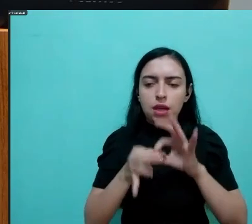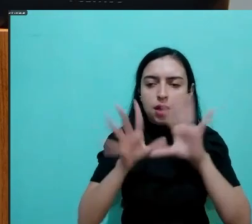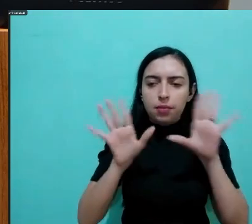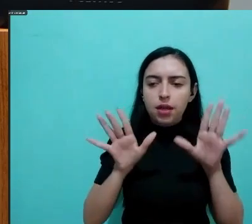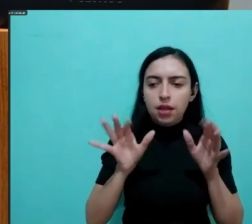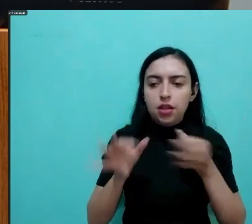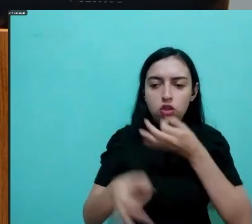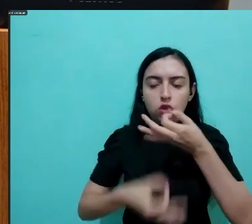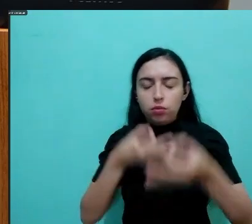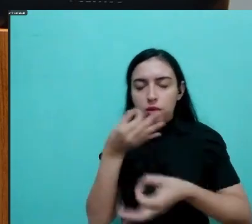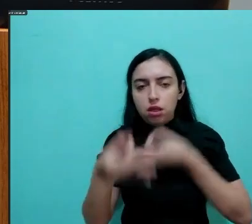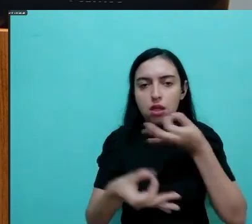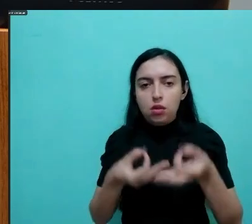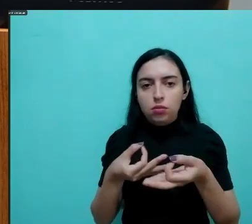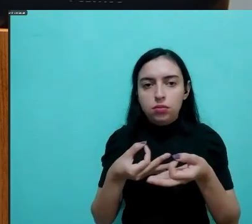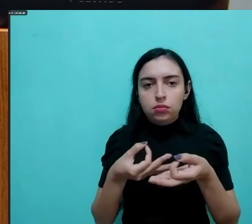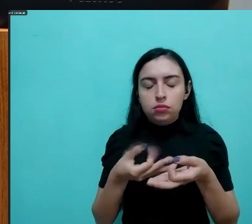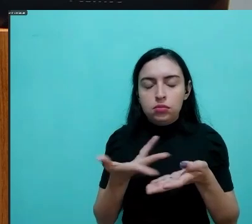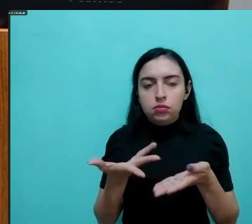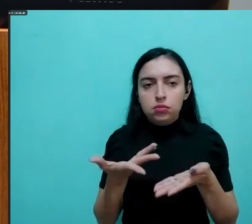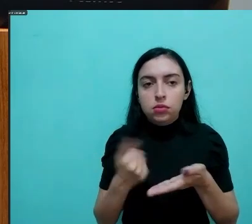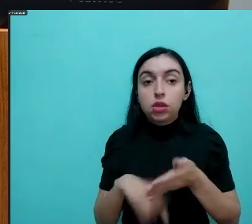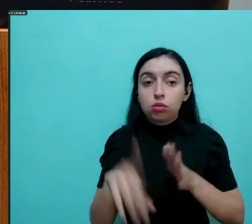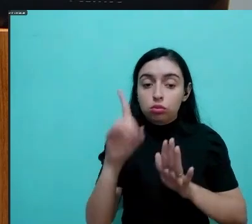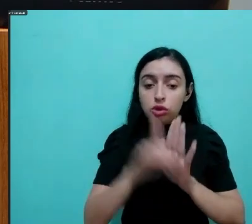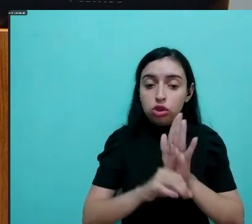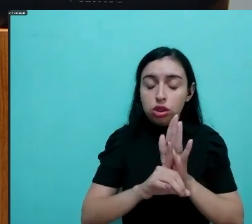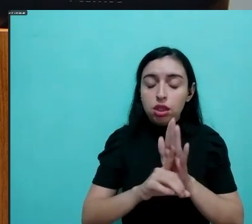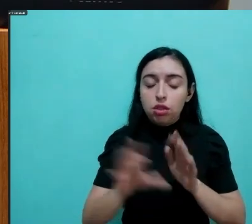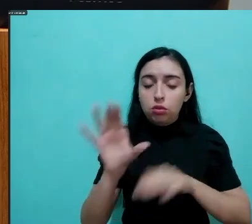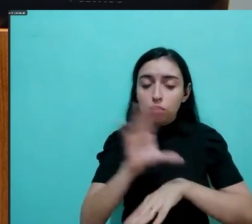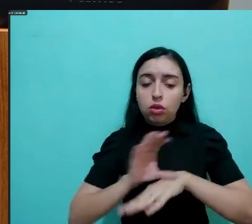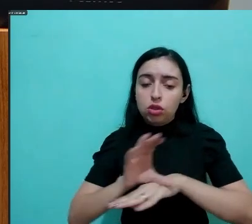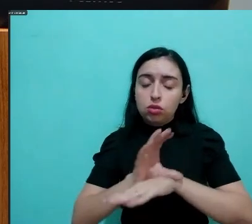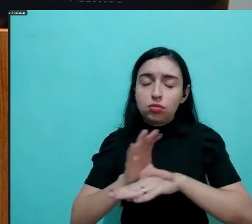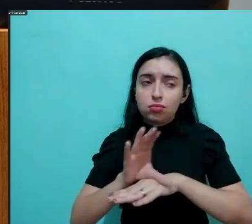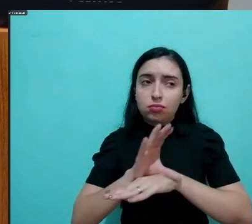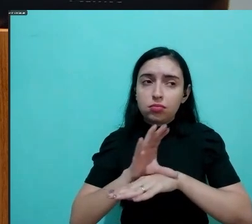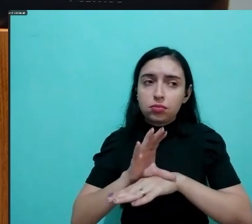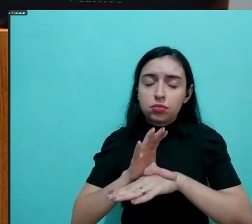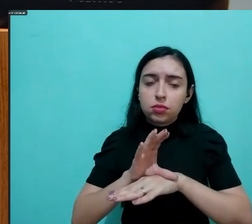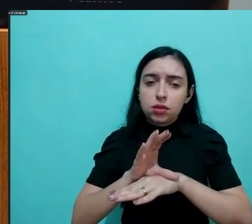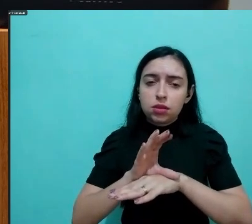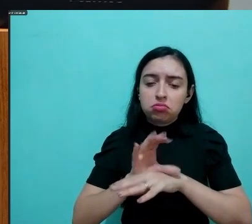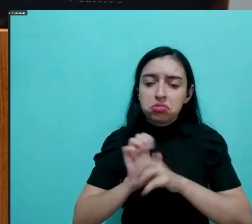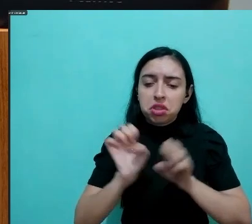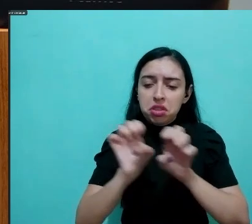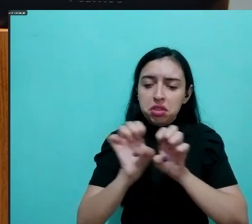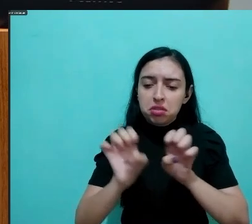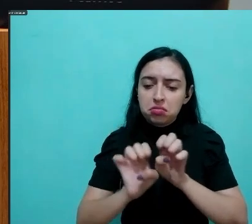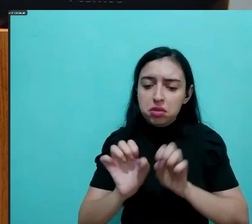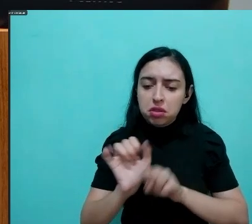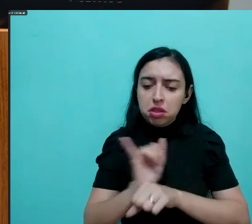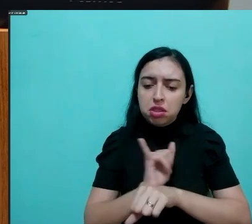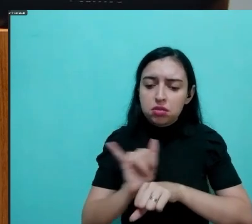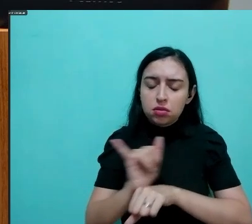expresión, en derecho constitucional, básicamente o esquemáticamente hay